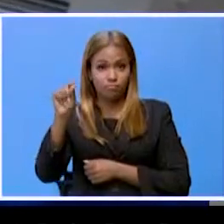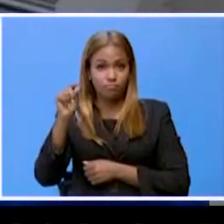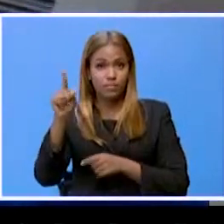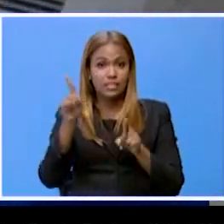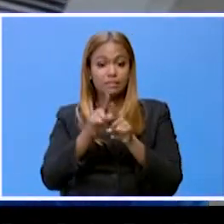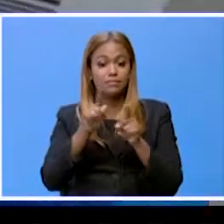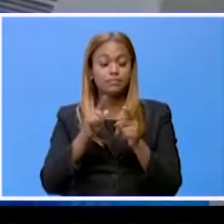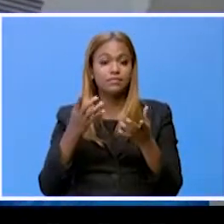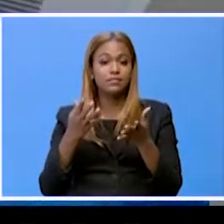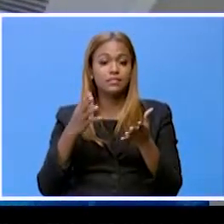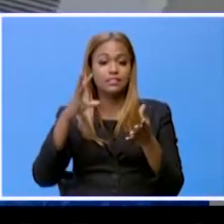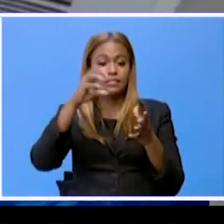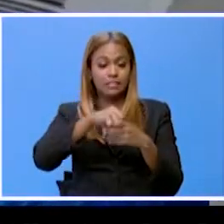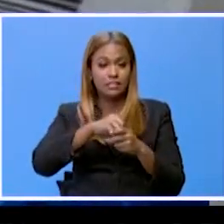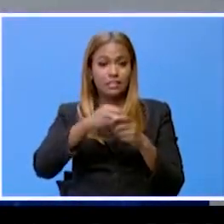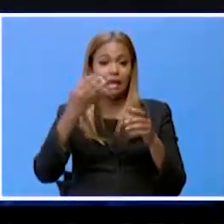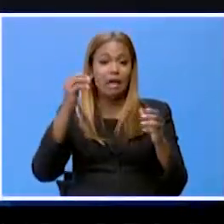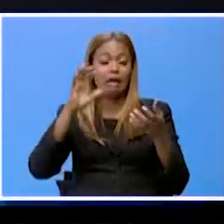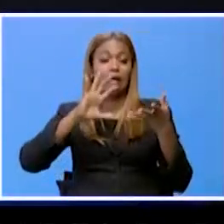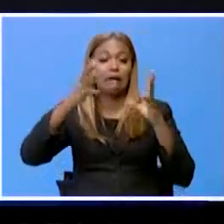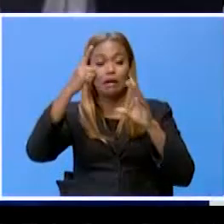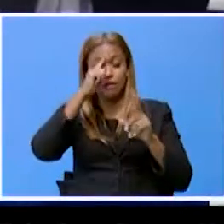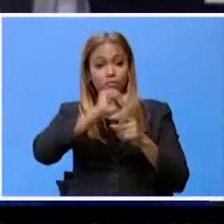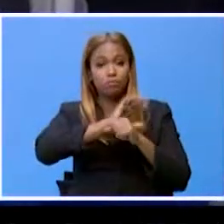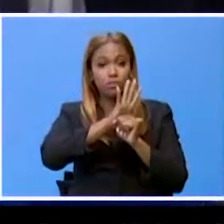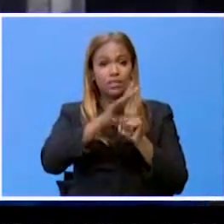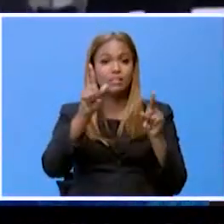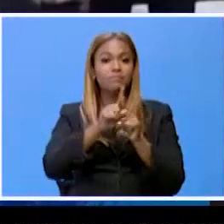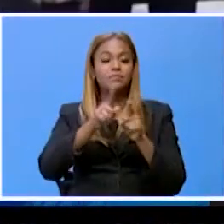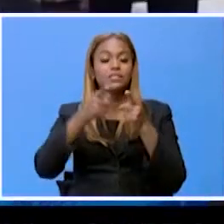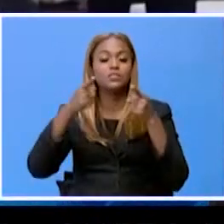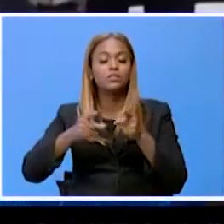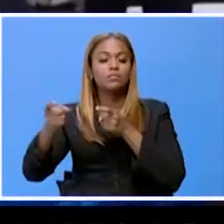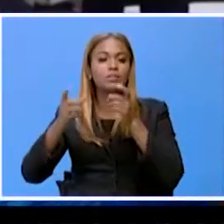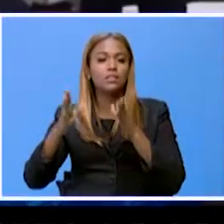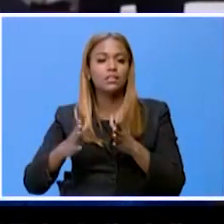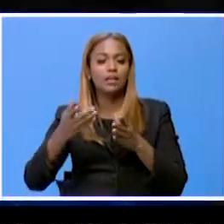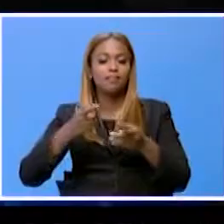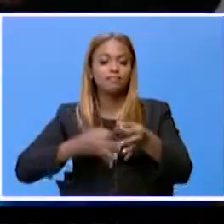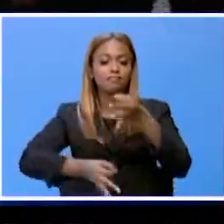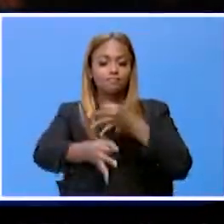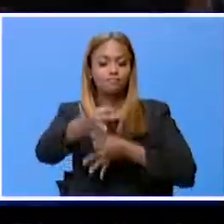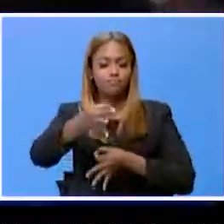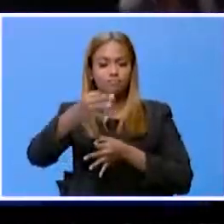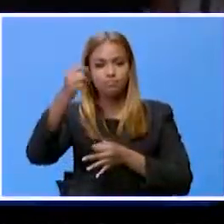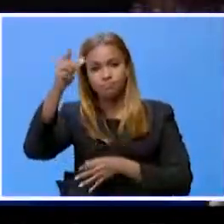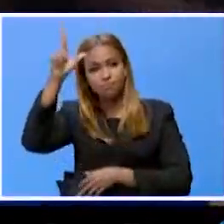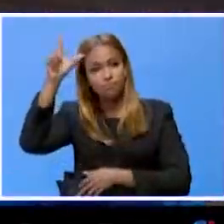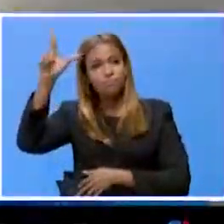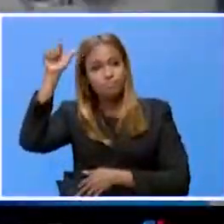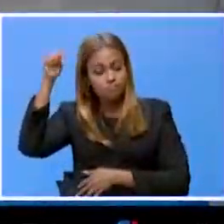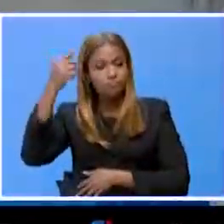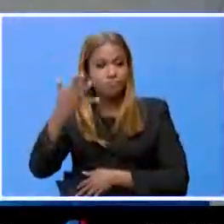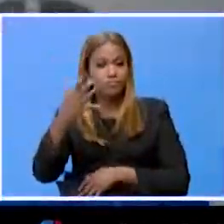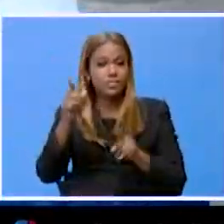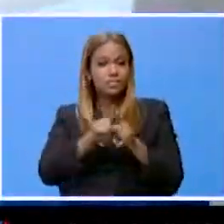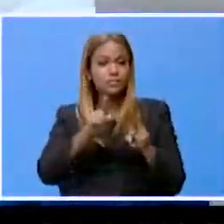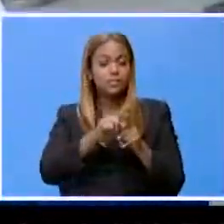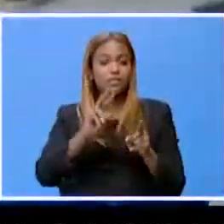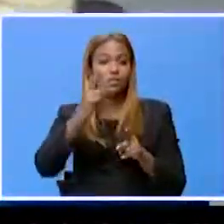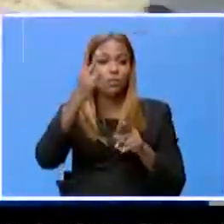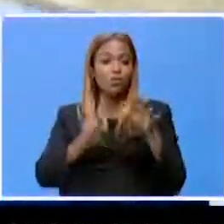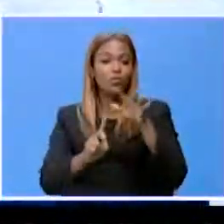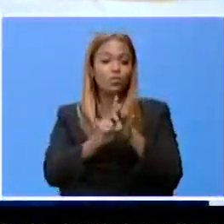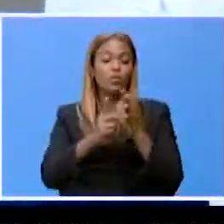además de la pandemia del COVID-19, por la transición de la administración de Danilo Medina a la de Luis Abinader y la